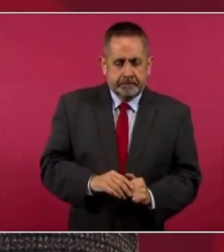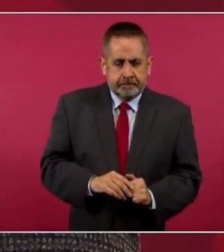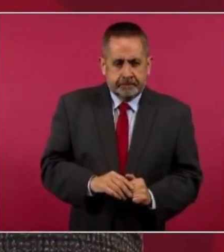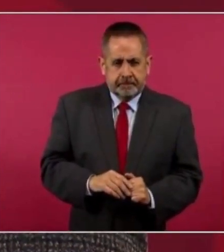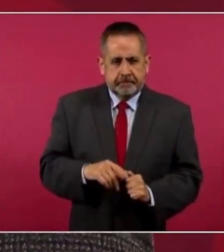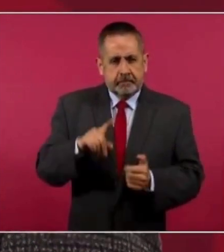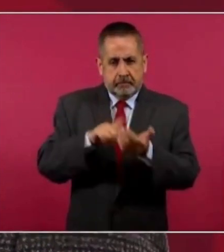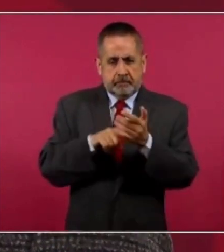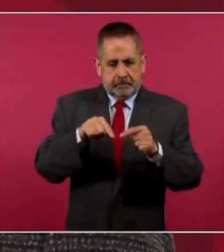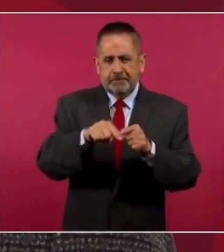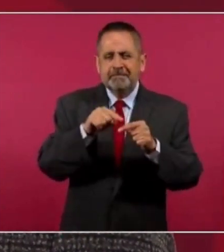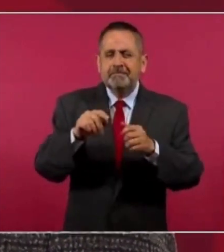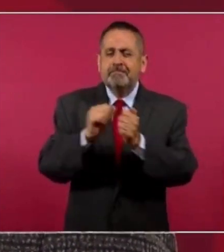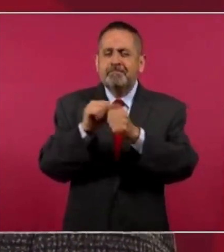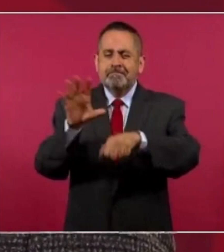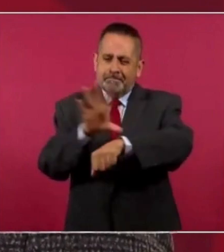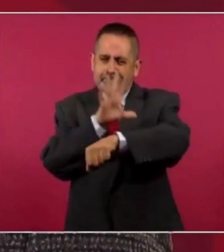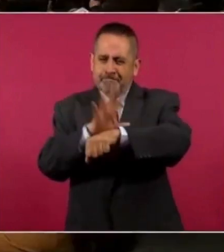electrificado